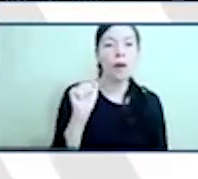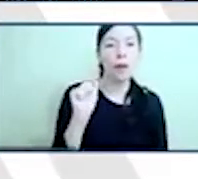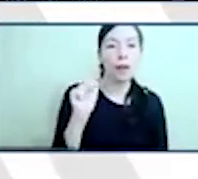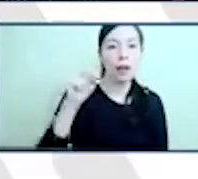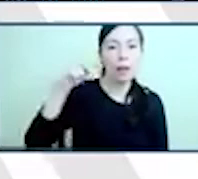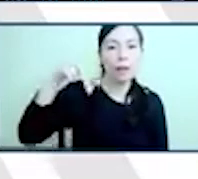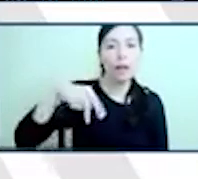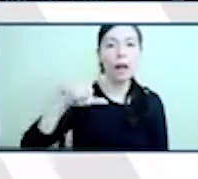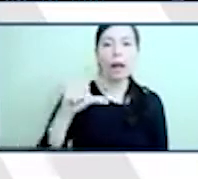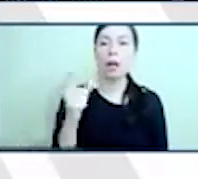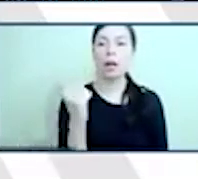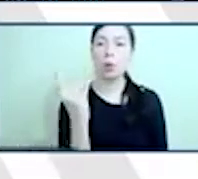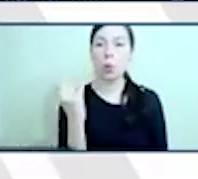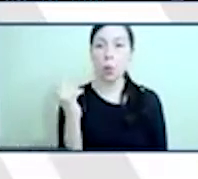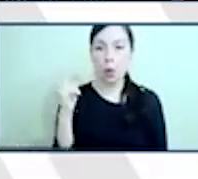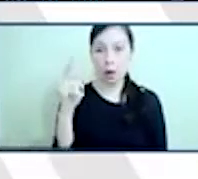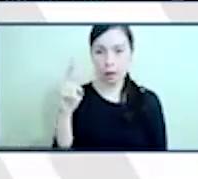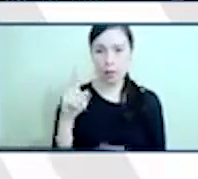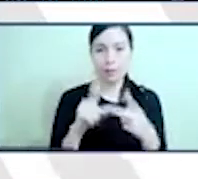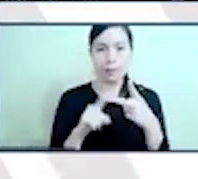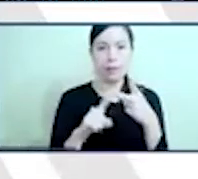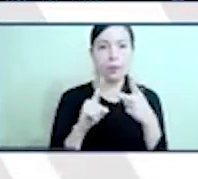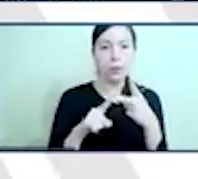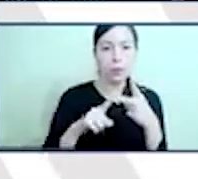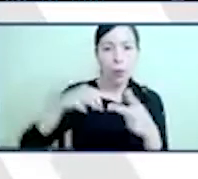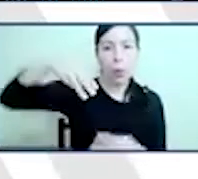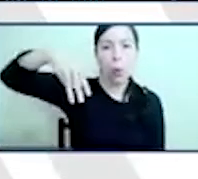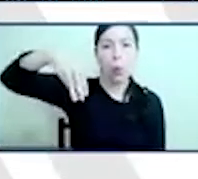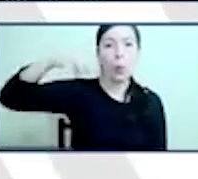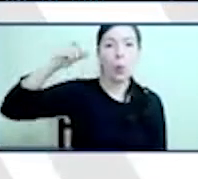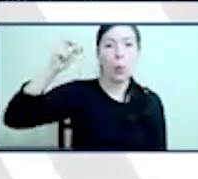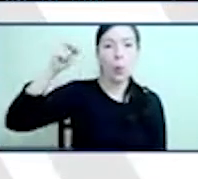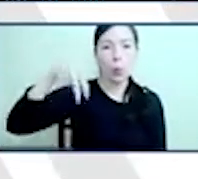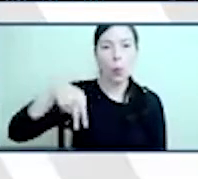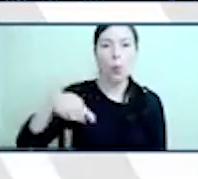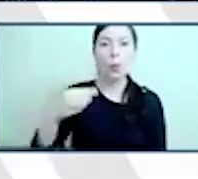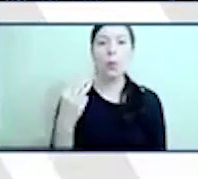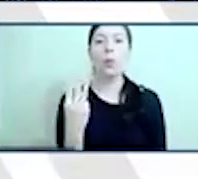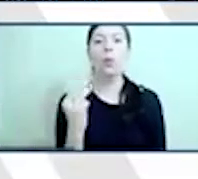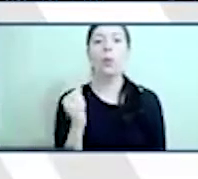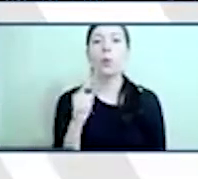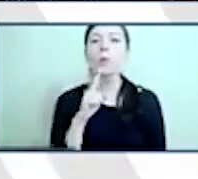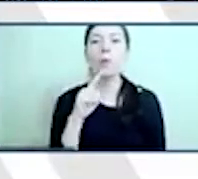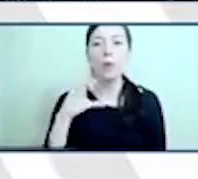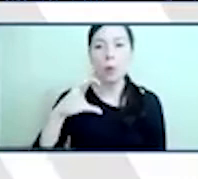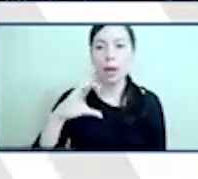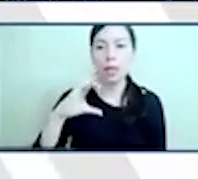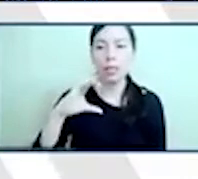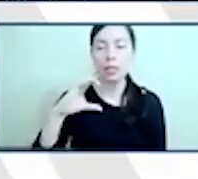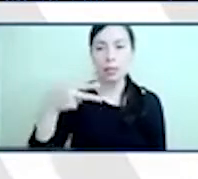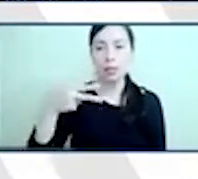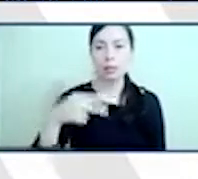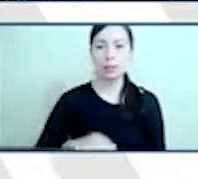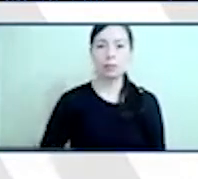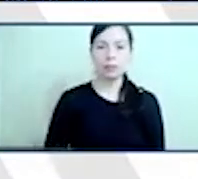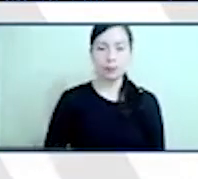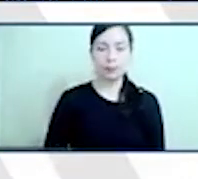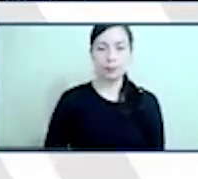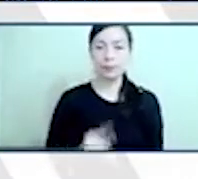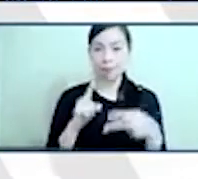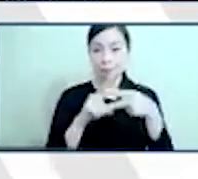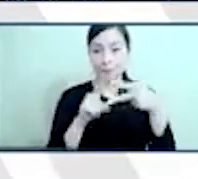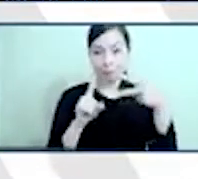plan Moonwatch. Vamos a hablar de los dos, y fíjense que en ambos casos se